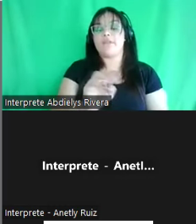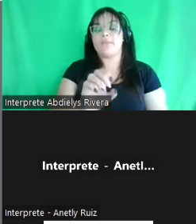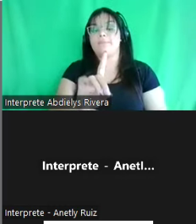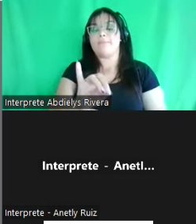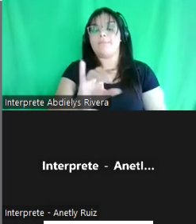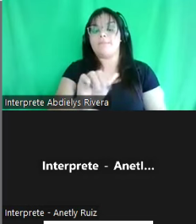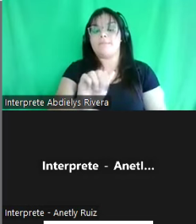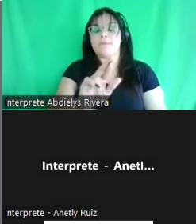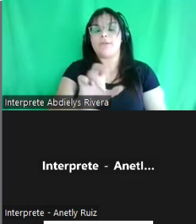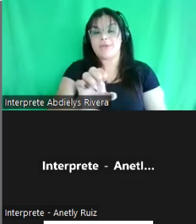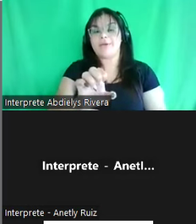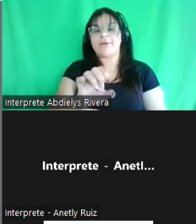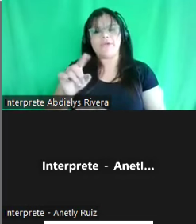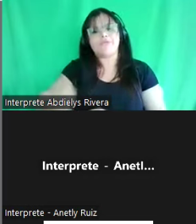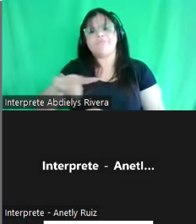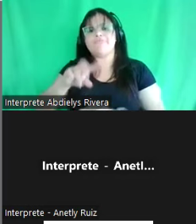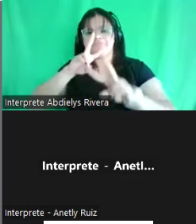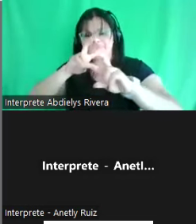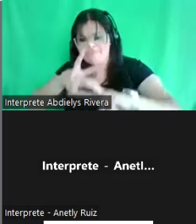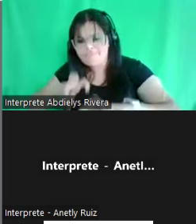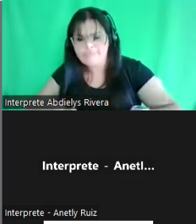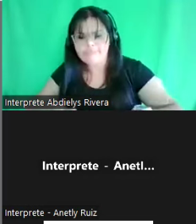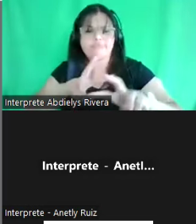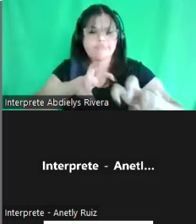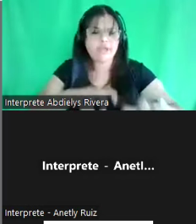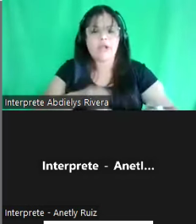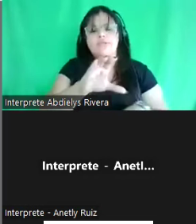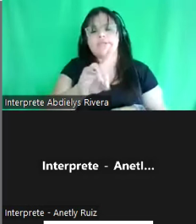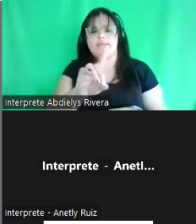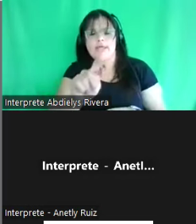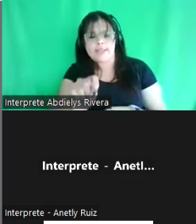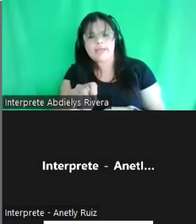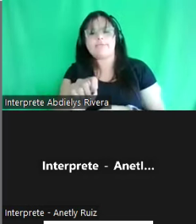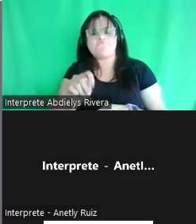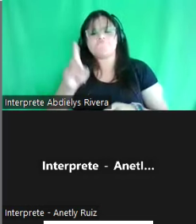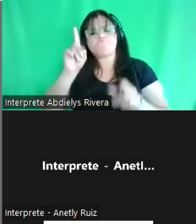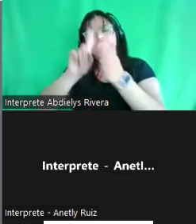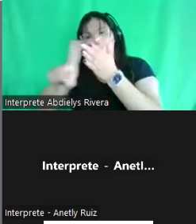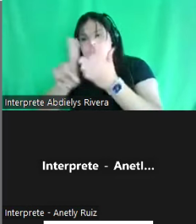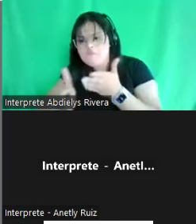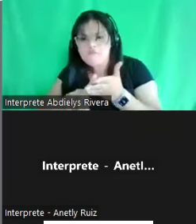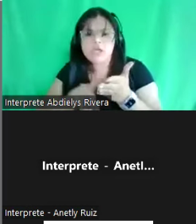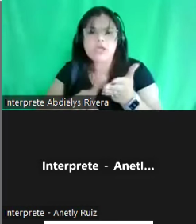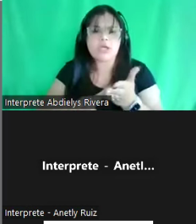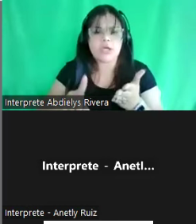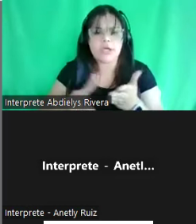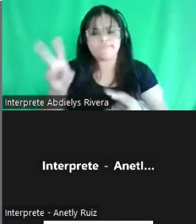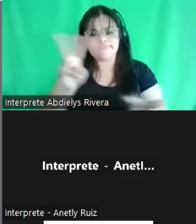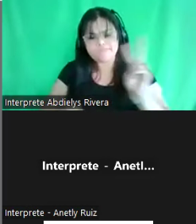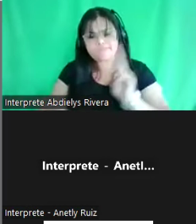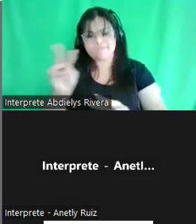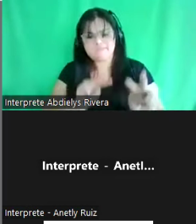diálisis. Las oficinas médicas ya serían más reguladas, ¿verdad?, por aquellos entes. Las